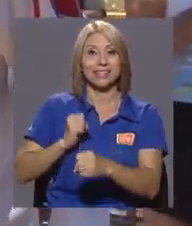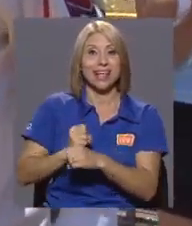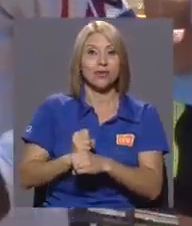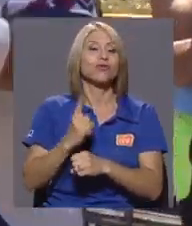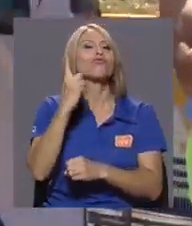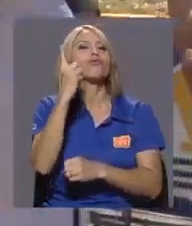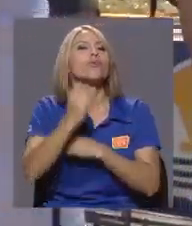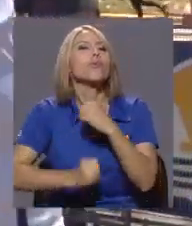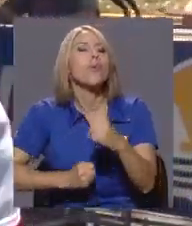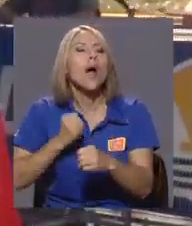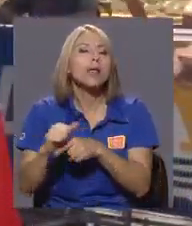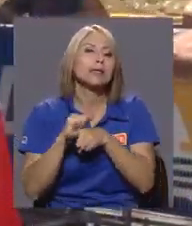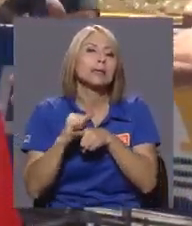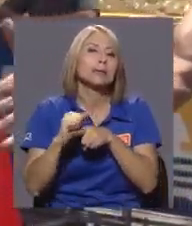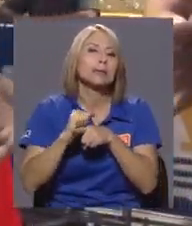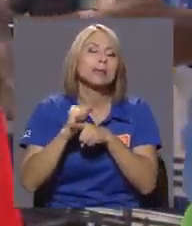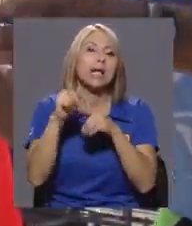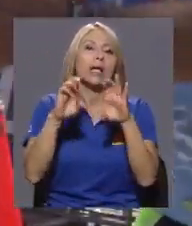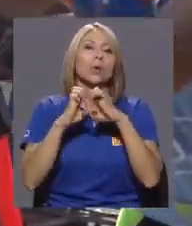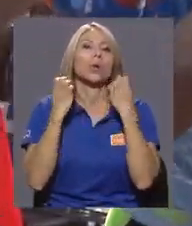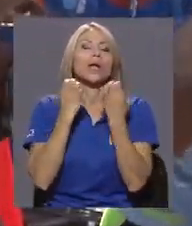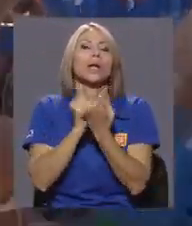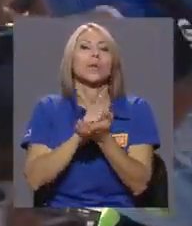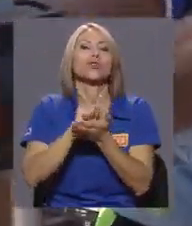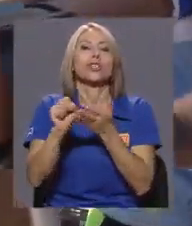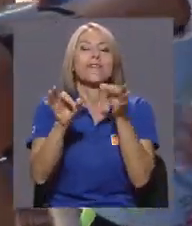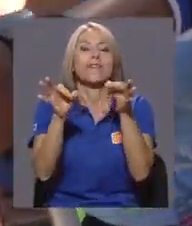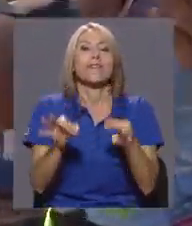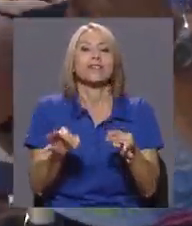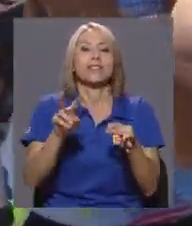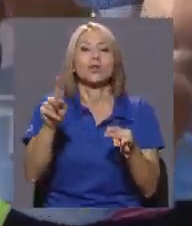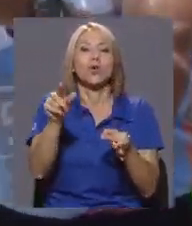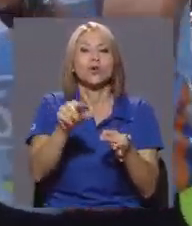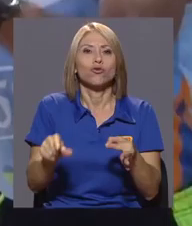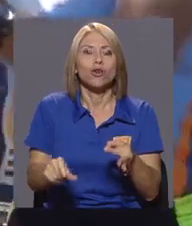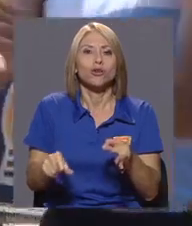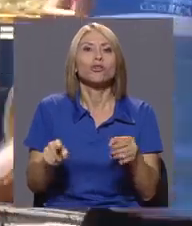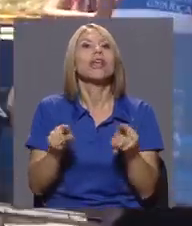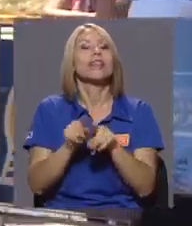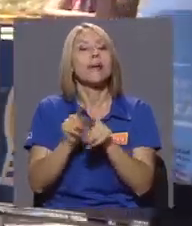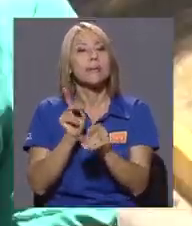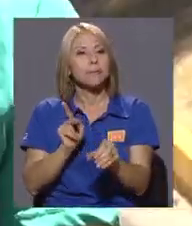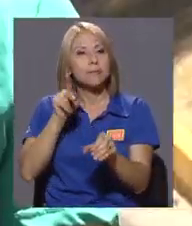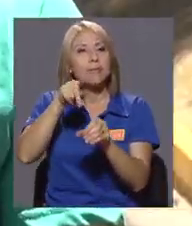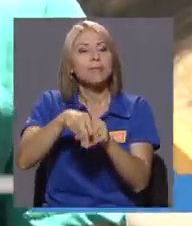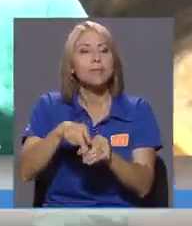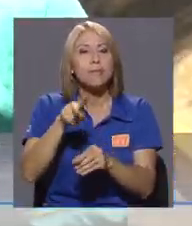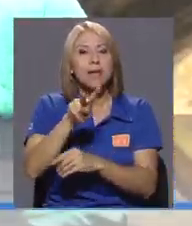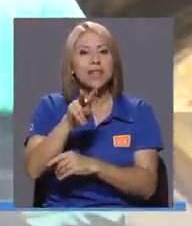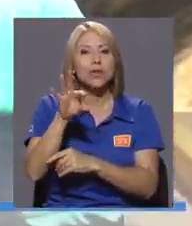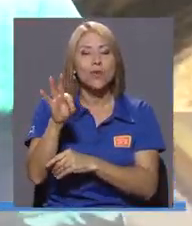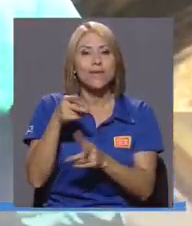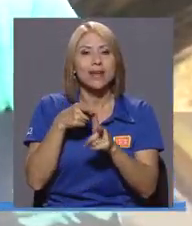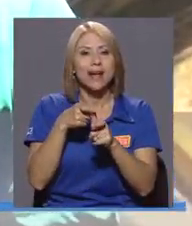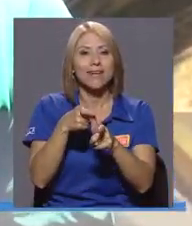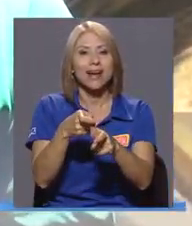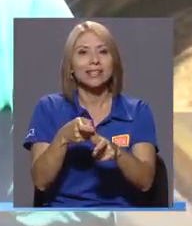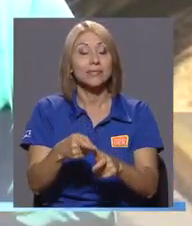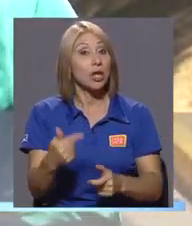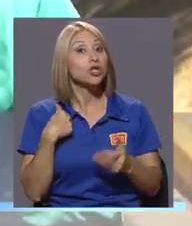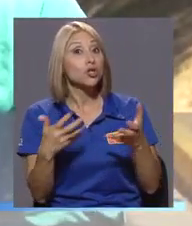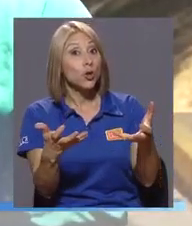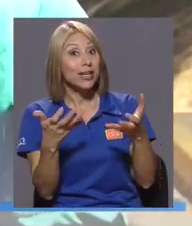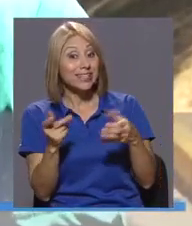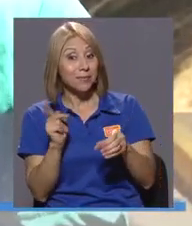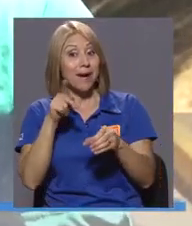en un equipo de San Francisco de Dos Ríos y ha participado de 29 carreras. Quise participar en la